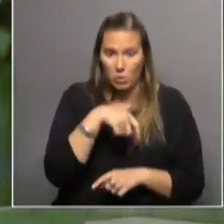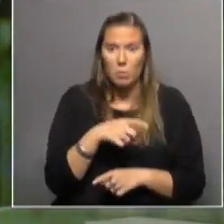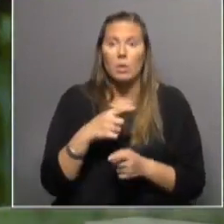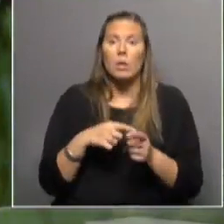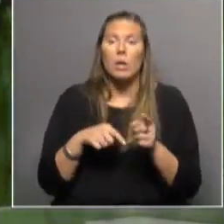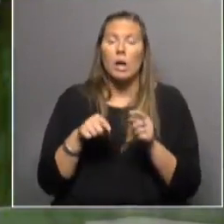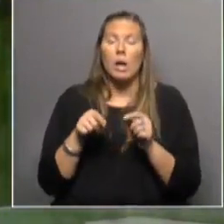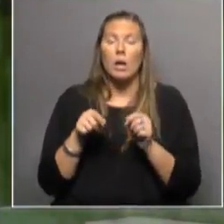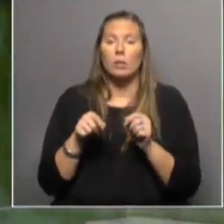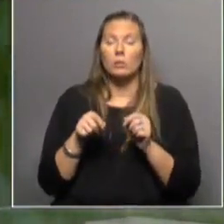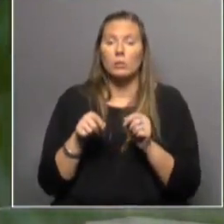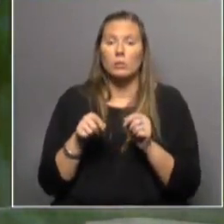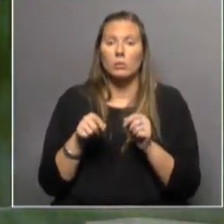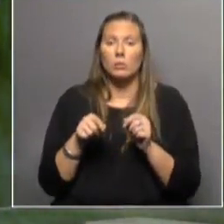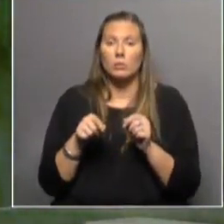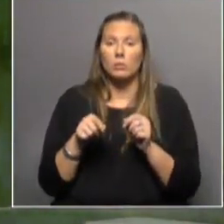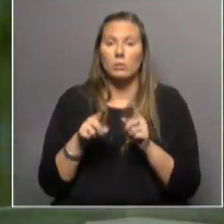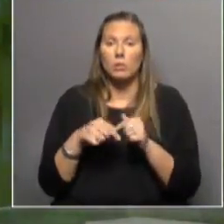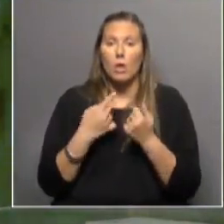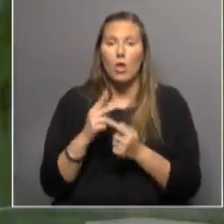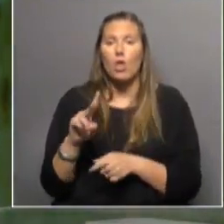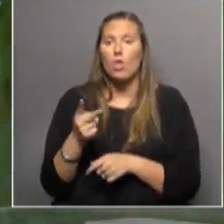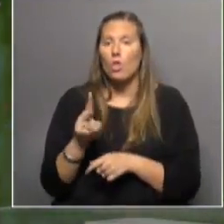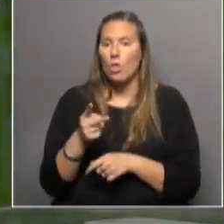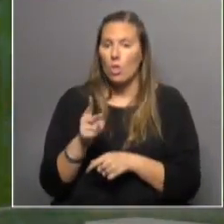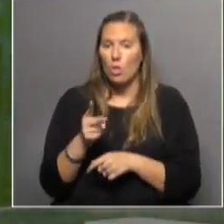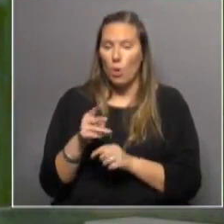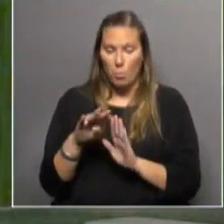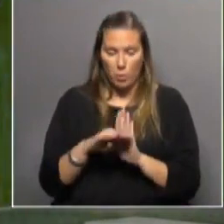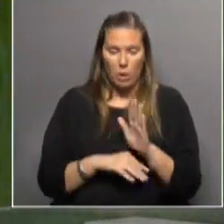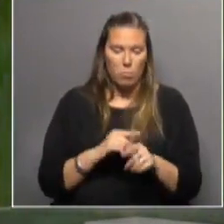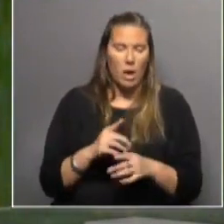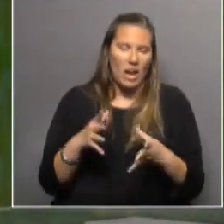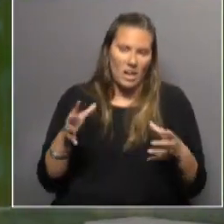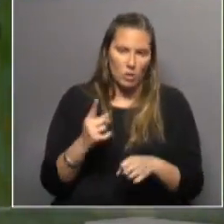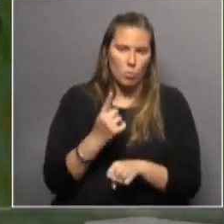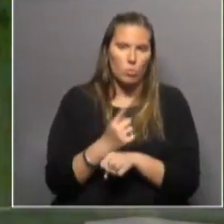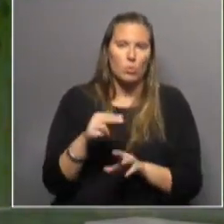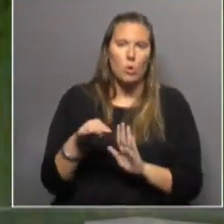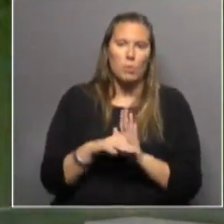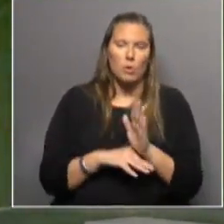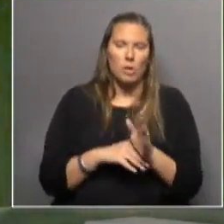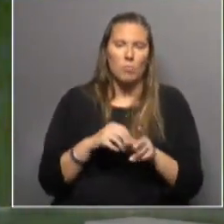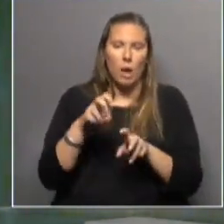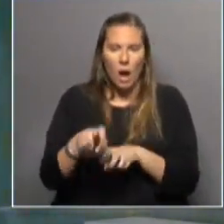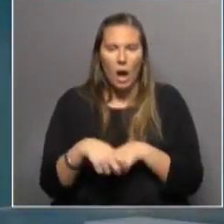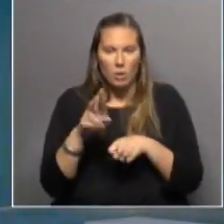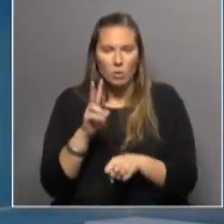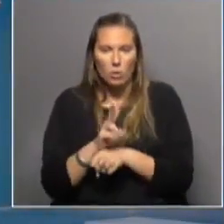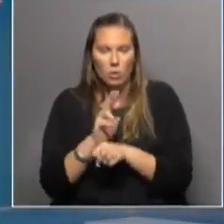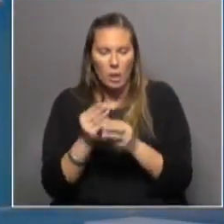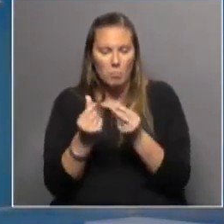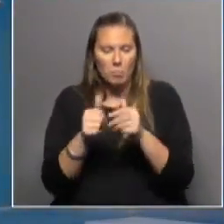entonces ahí nosotros tenemos como dos grandes programas un programa se llama agroecología con los pies en la tierra